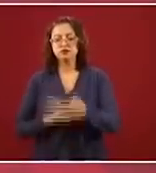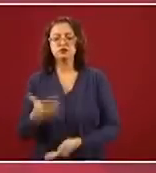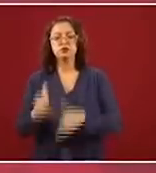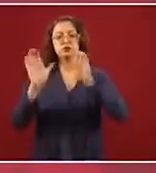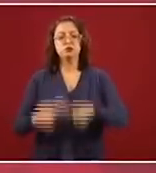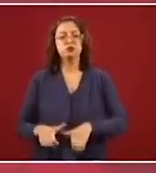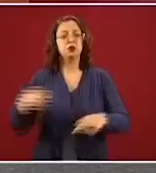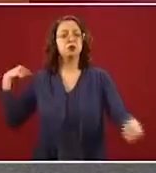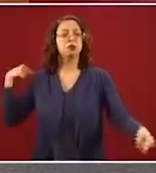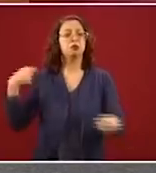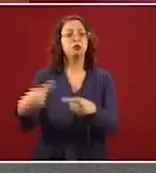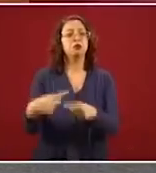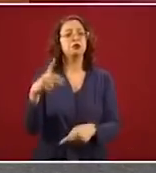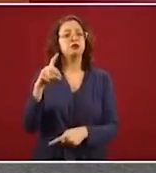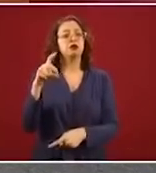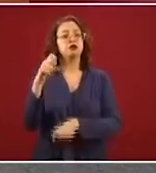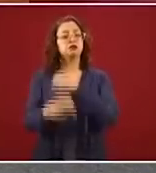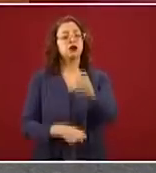Y